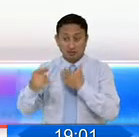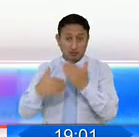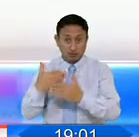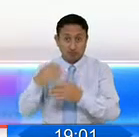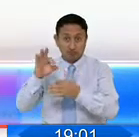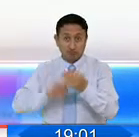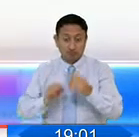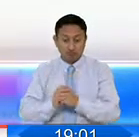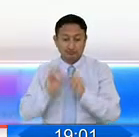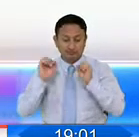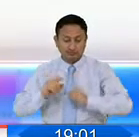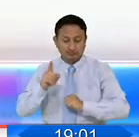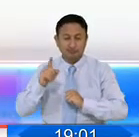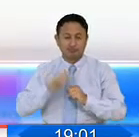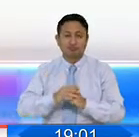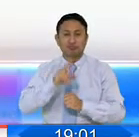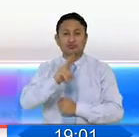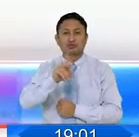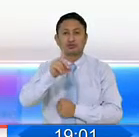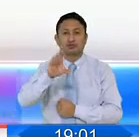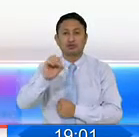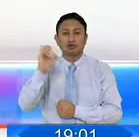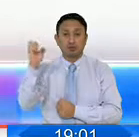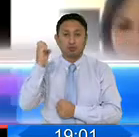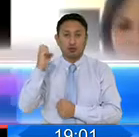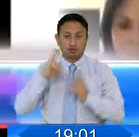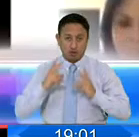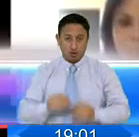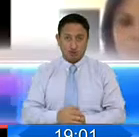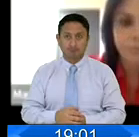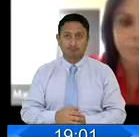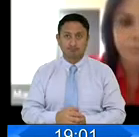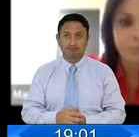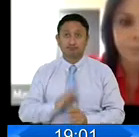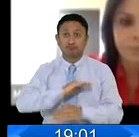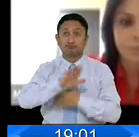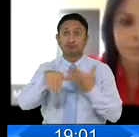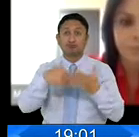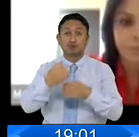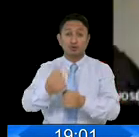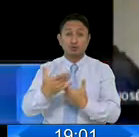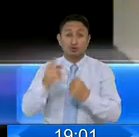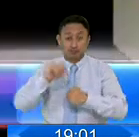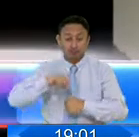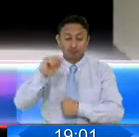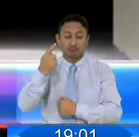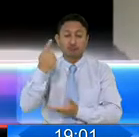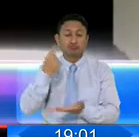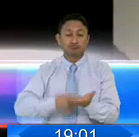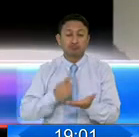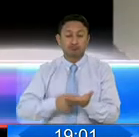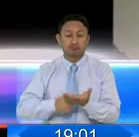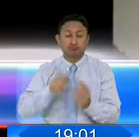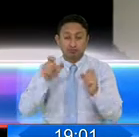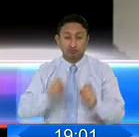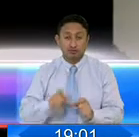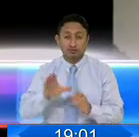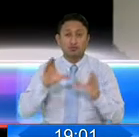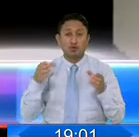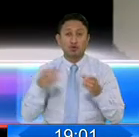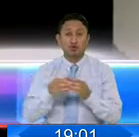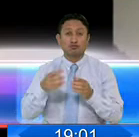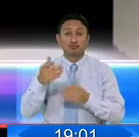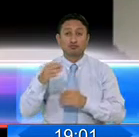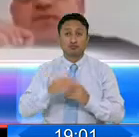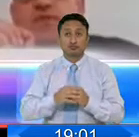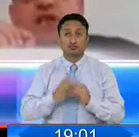Entre ellos están incluidos los 210 de la emergencia sanitaria, ¿no? Toda esta información se dio durante la primera jornada de comparecencias en la Comisión